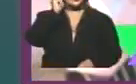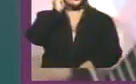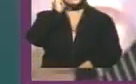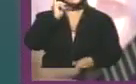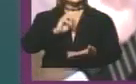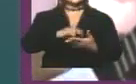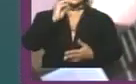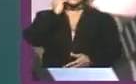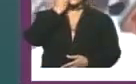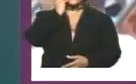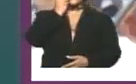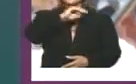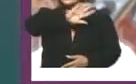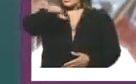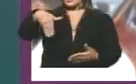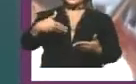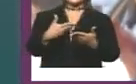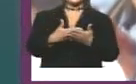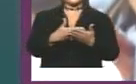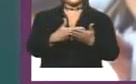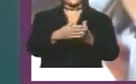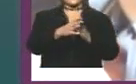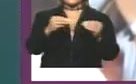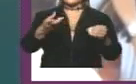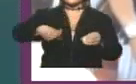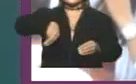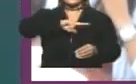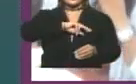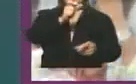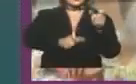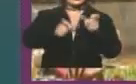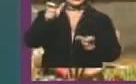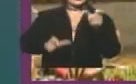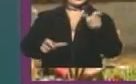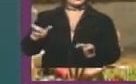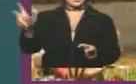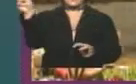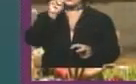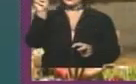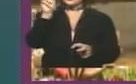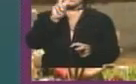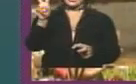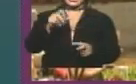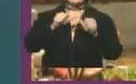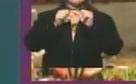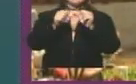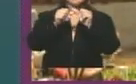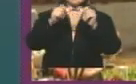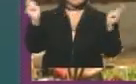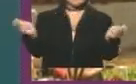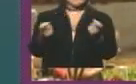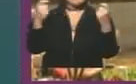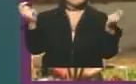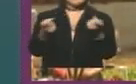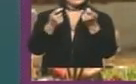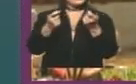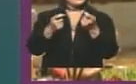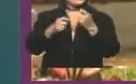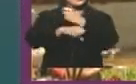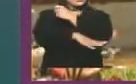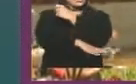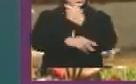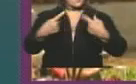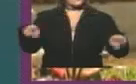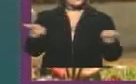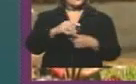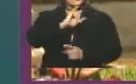niñas, adolescentes y para toda nuestra población en Venezuela. Sigamos manteniendo nuestras raíces,